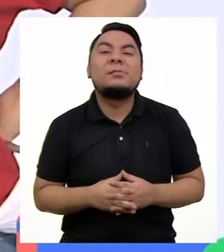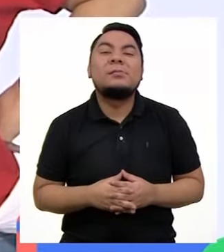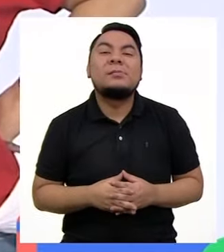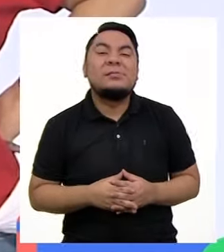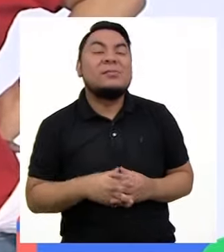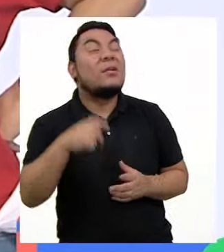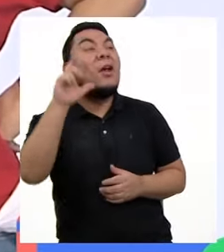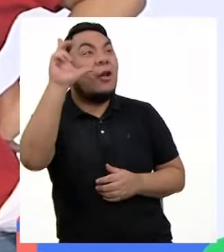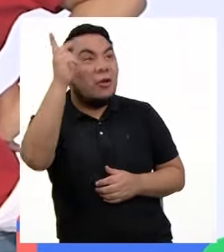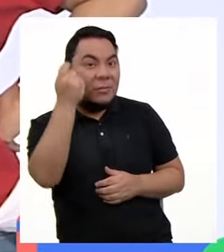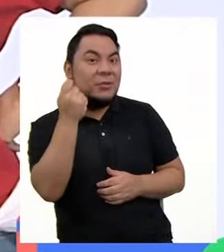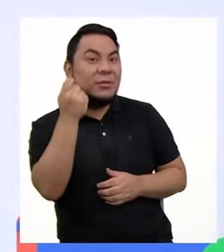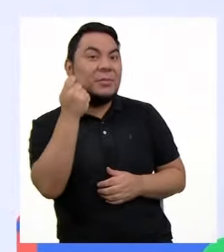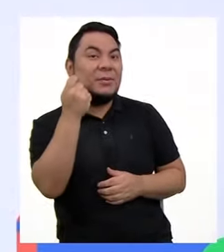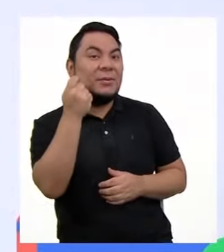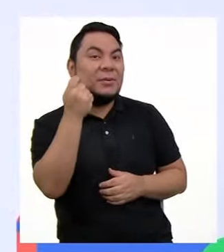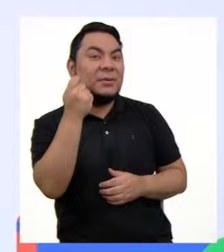la hoja.